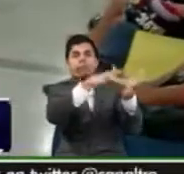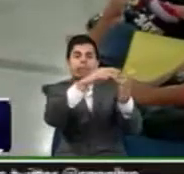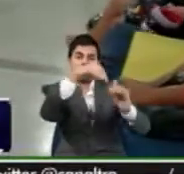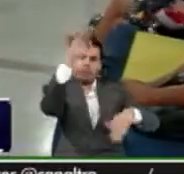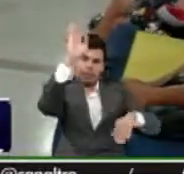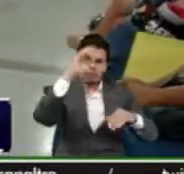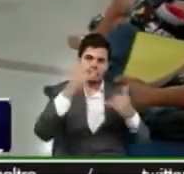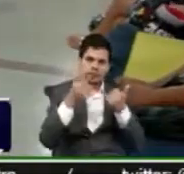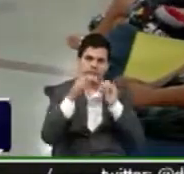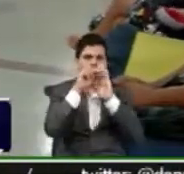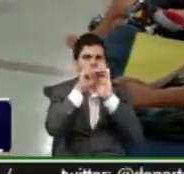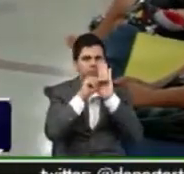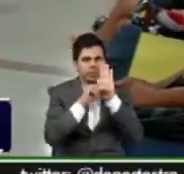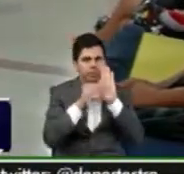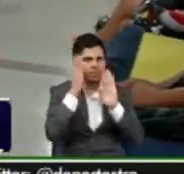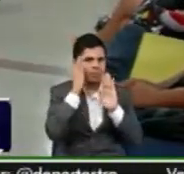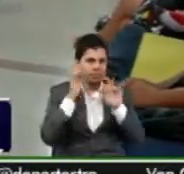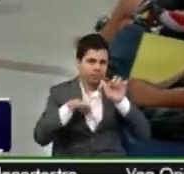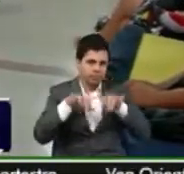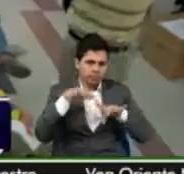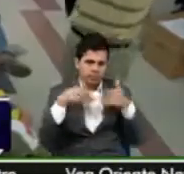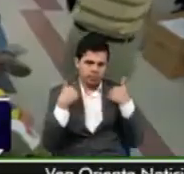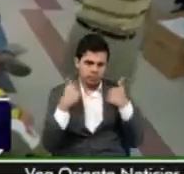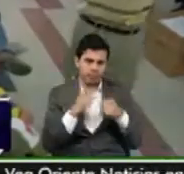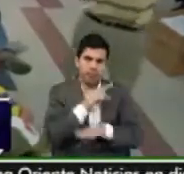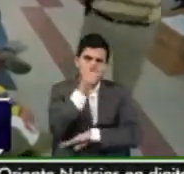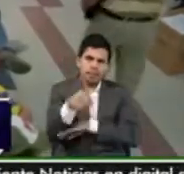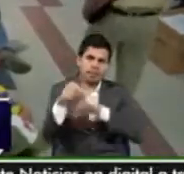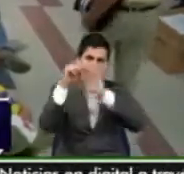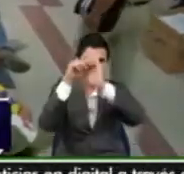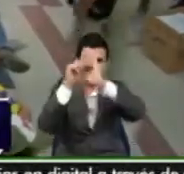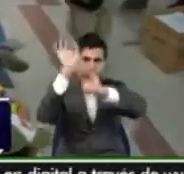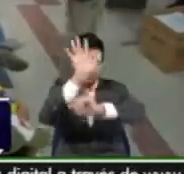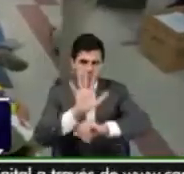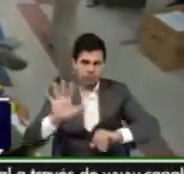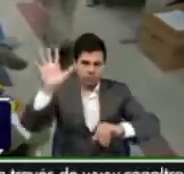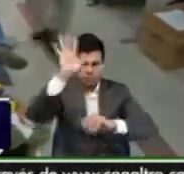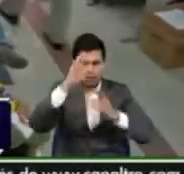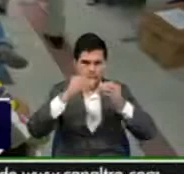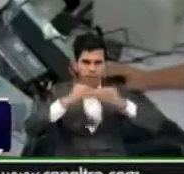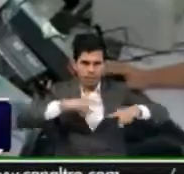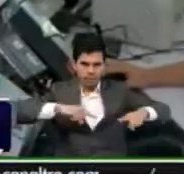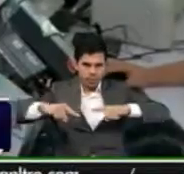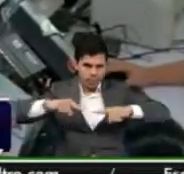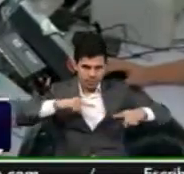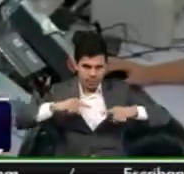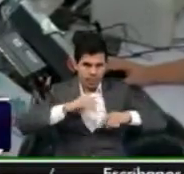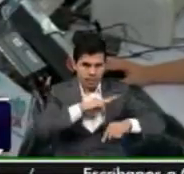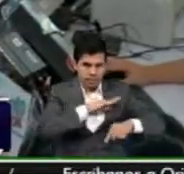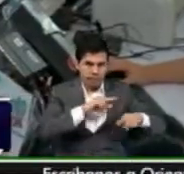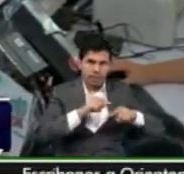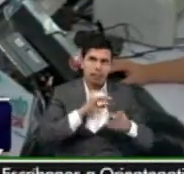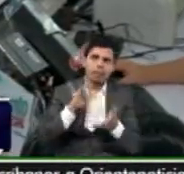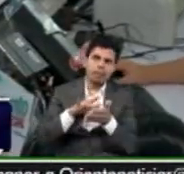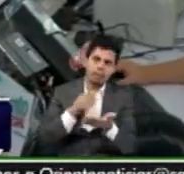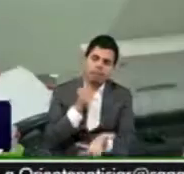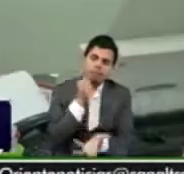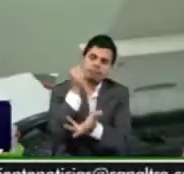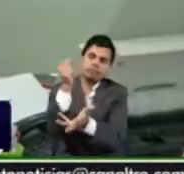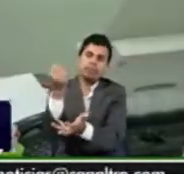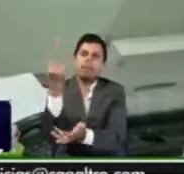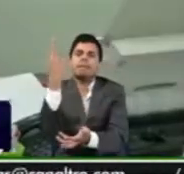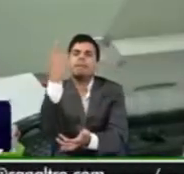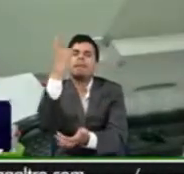una normatividad por parte de la secretaría de salud tanto departamentales como municipales que adeudan recursos significativos